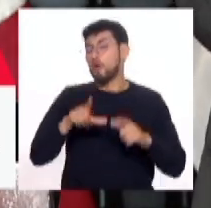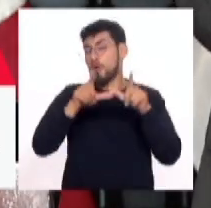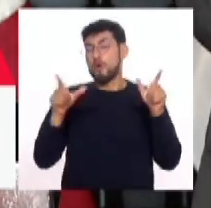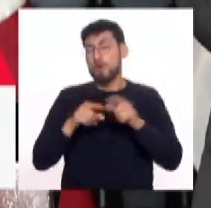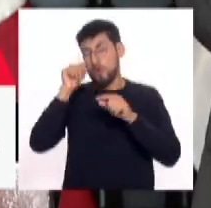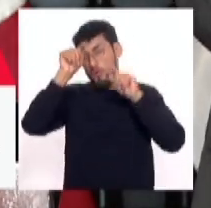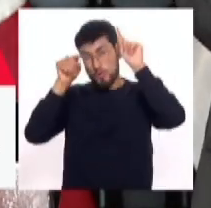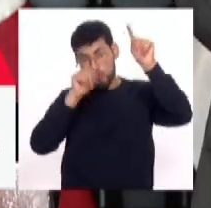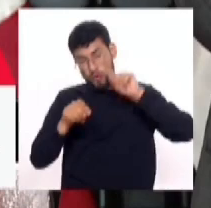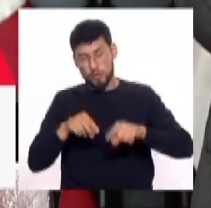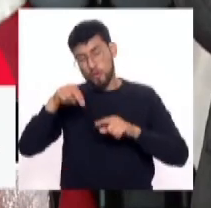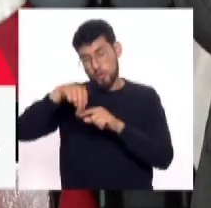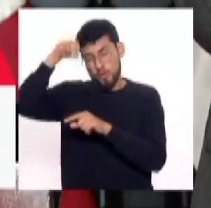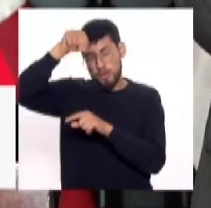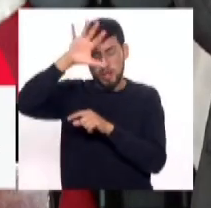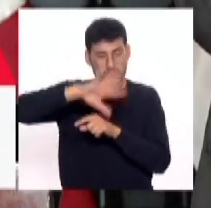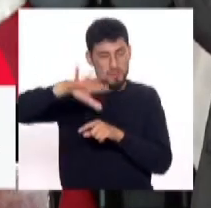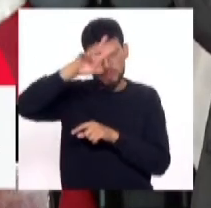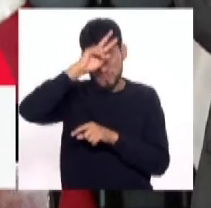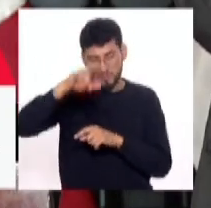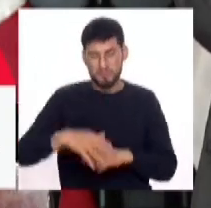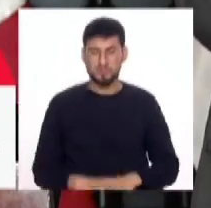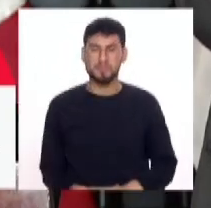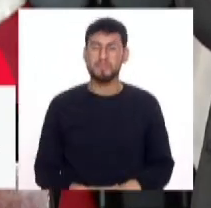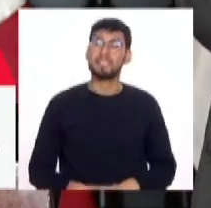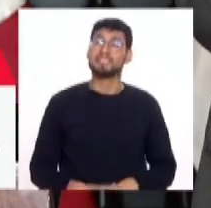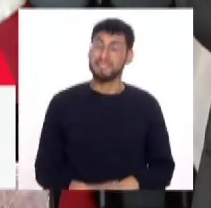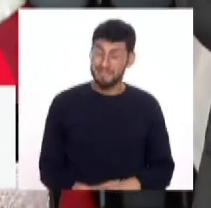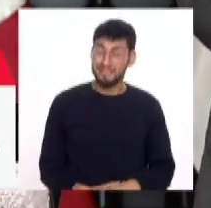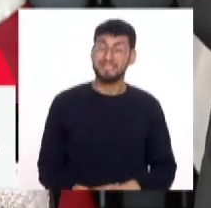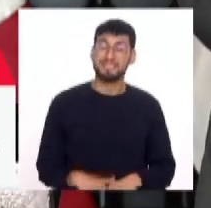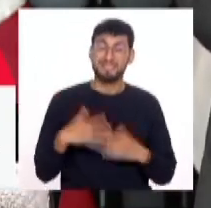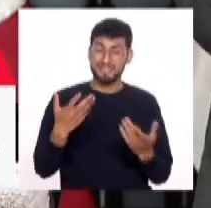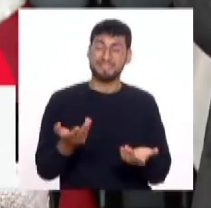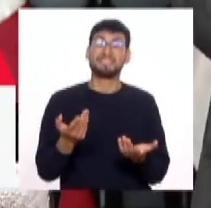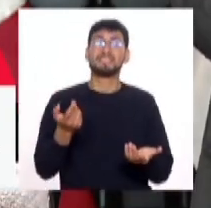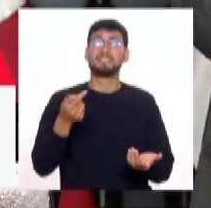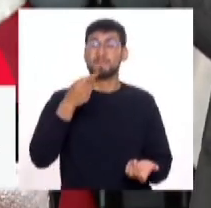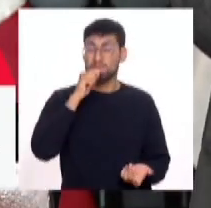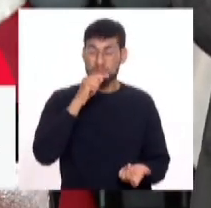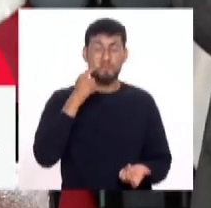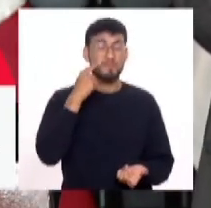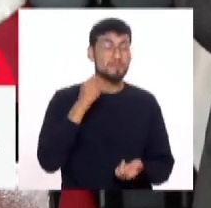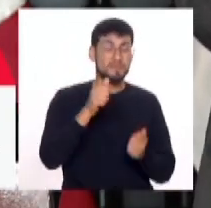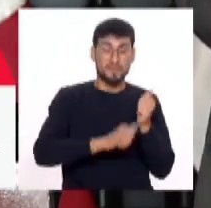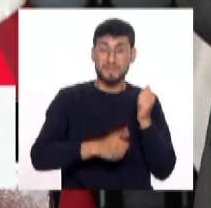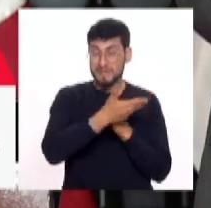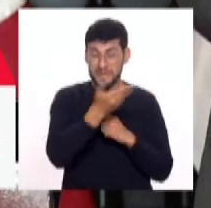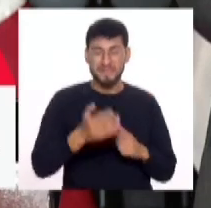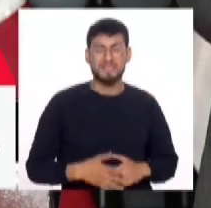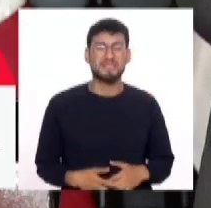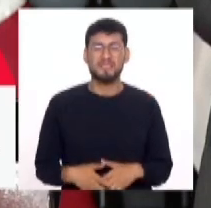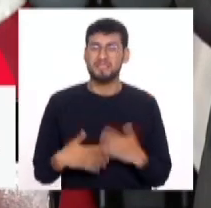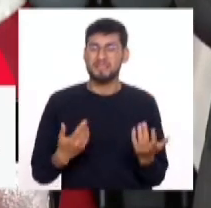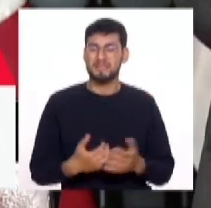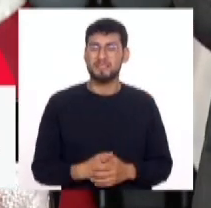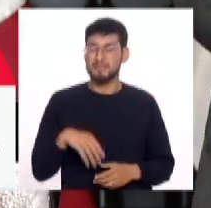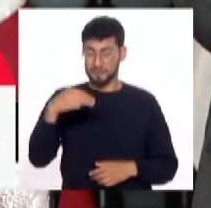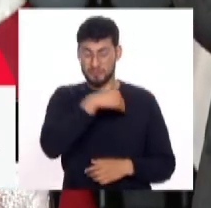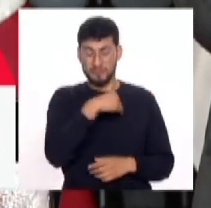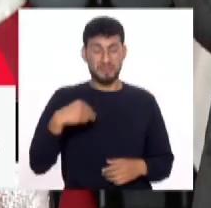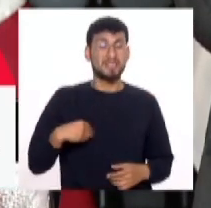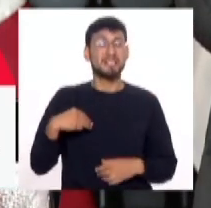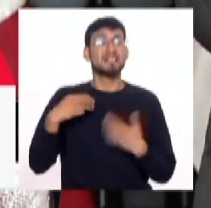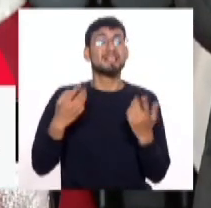otras ciudades del norte del Perú. Así, hermanas, hermanos, el convenio entre el Ministerio